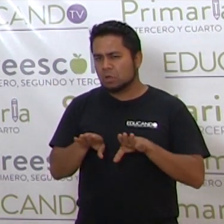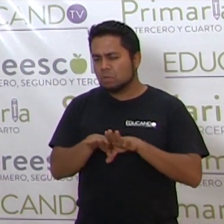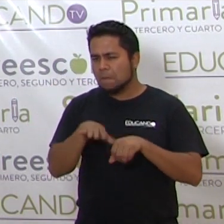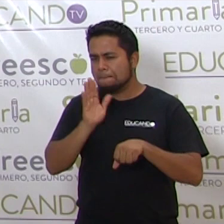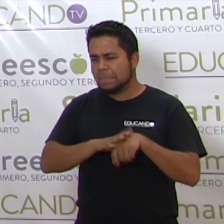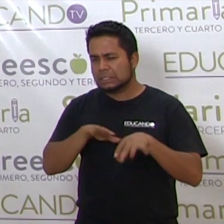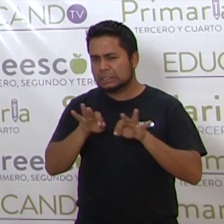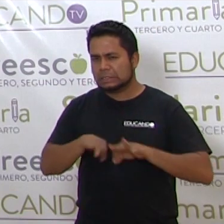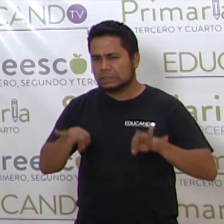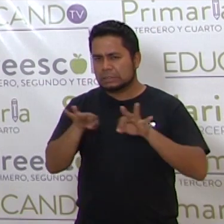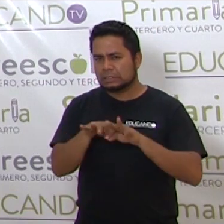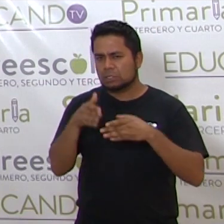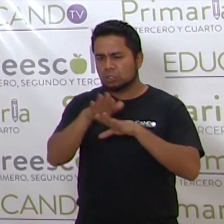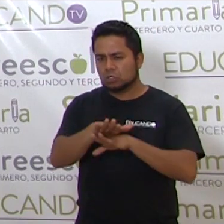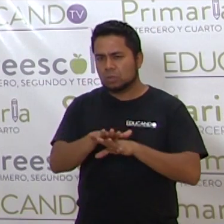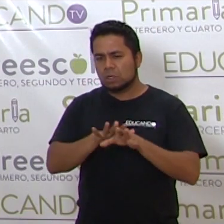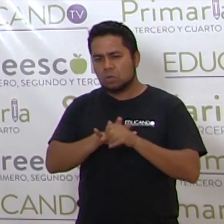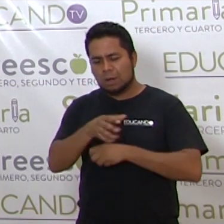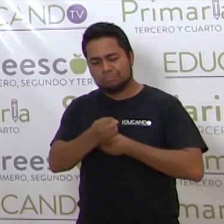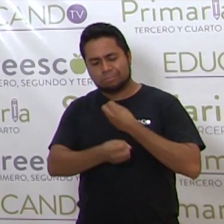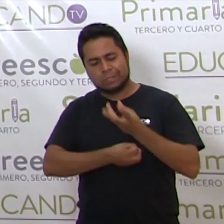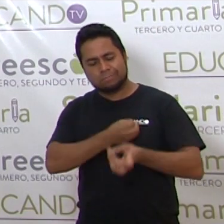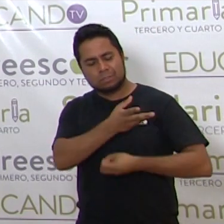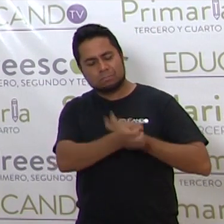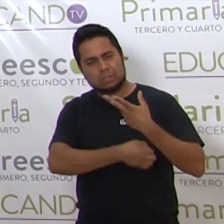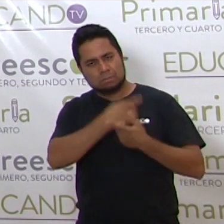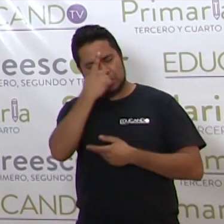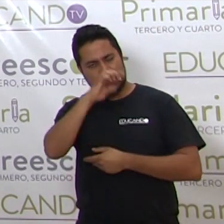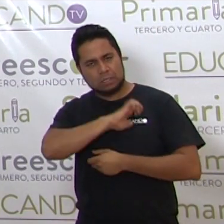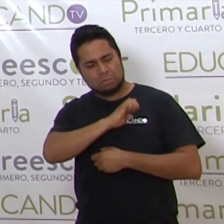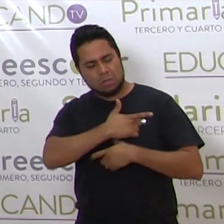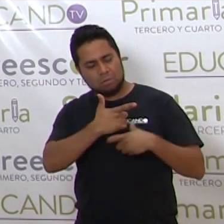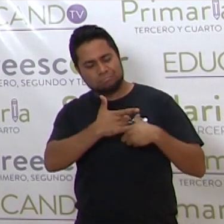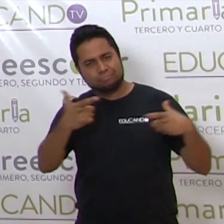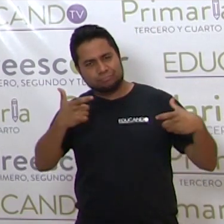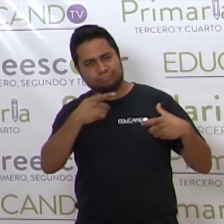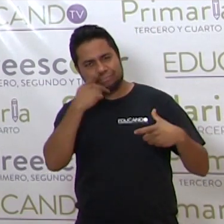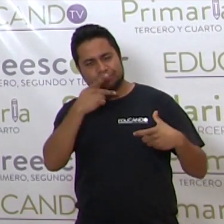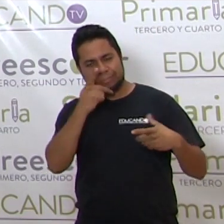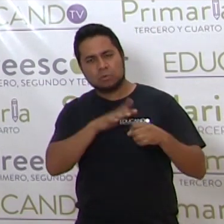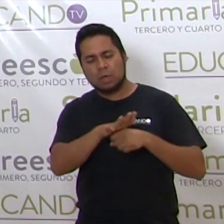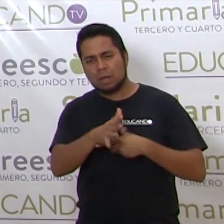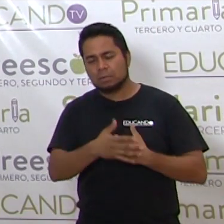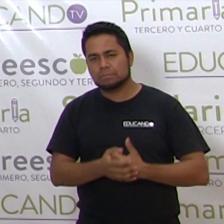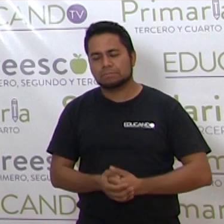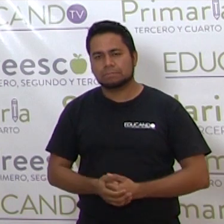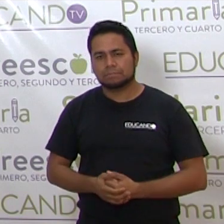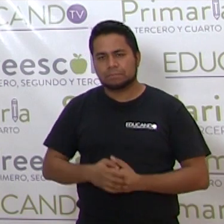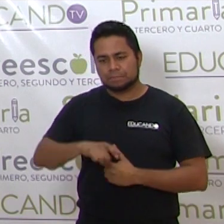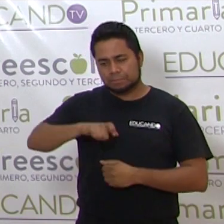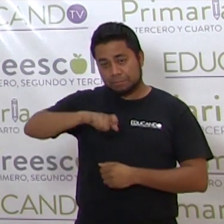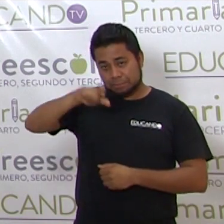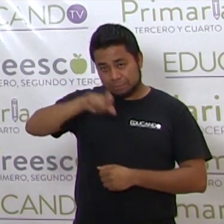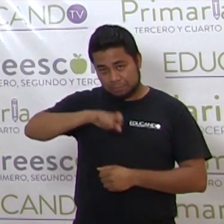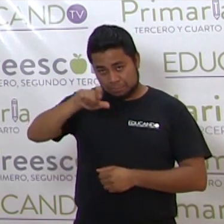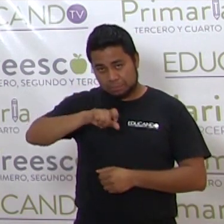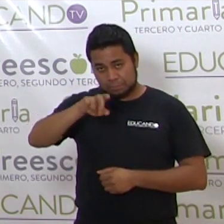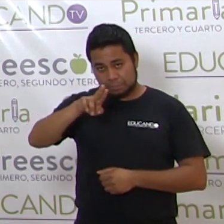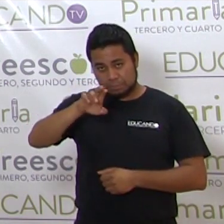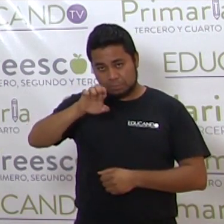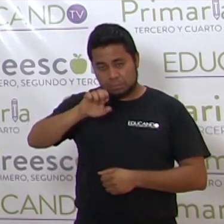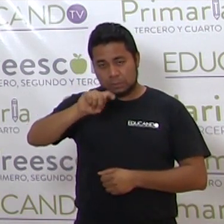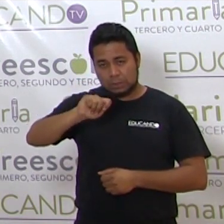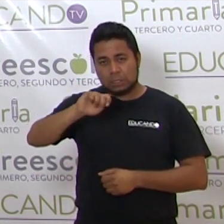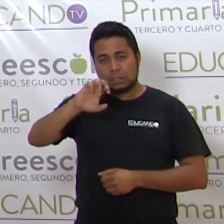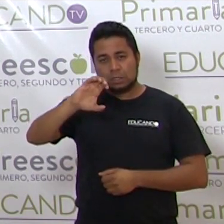en cuanto a la aportación que han hecho al español el quechua muy bien se los